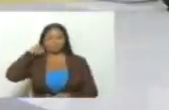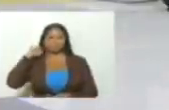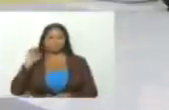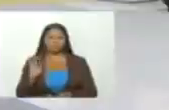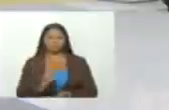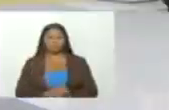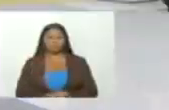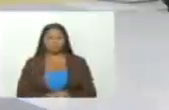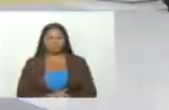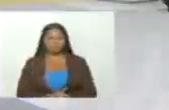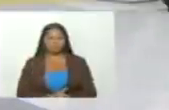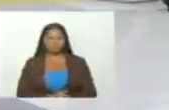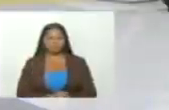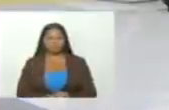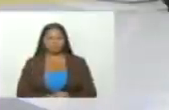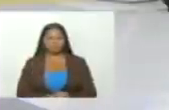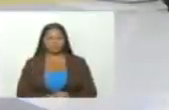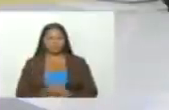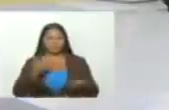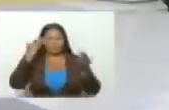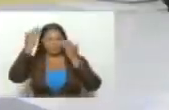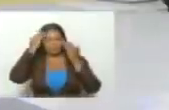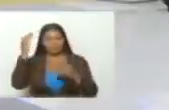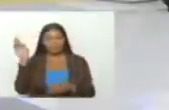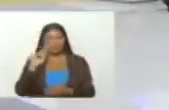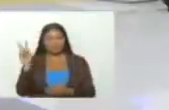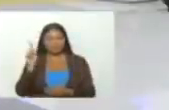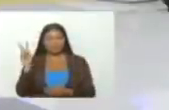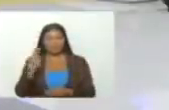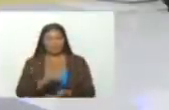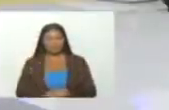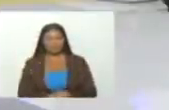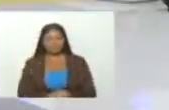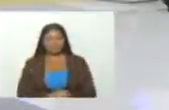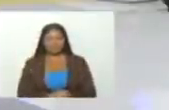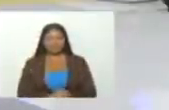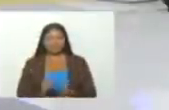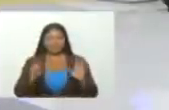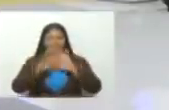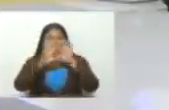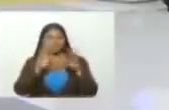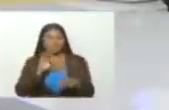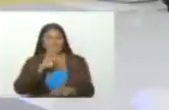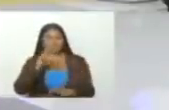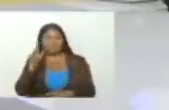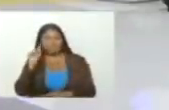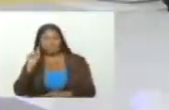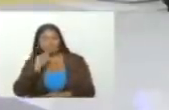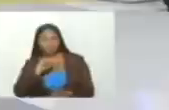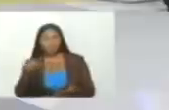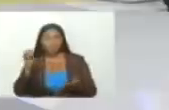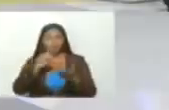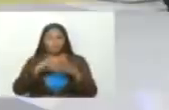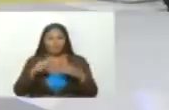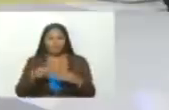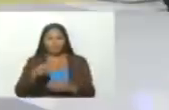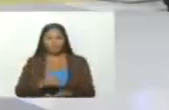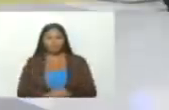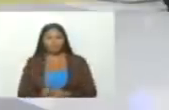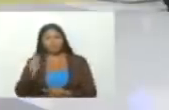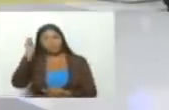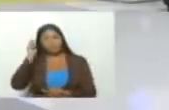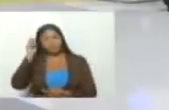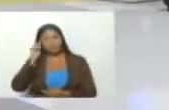y Pedro Yajure. ¡Hola, hola, Venezuela! 7 de la mañana, 48 minutos. Estamos de vuelta con el